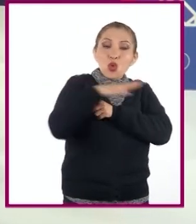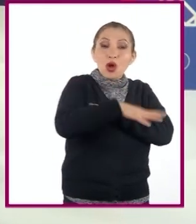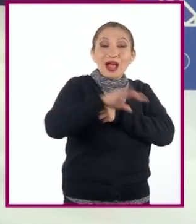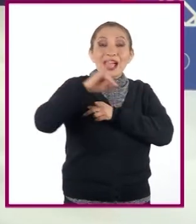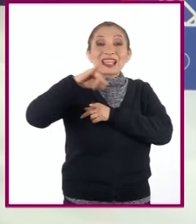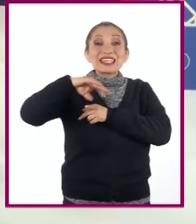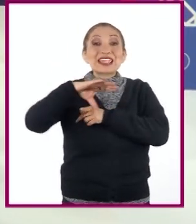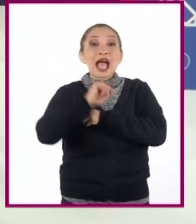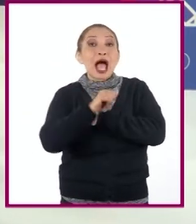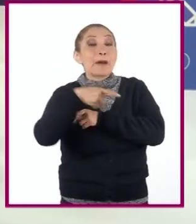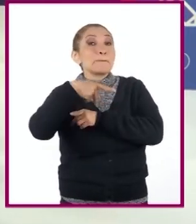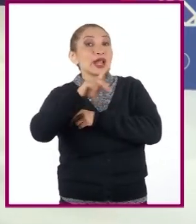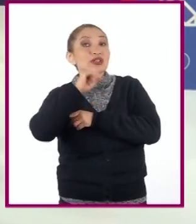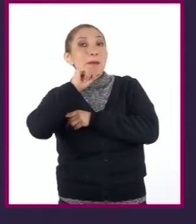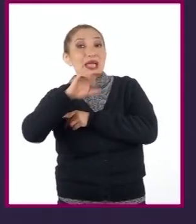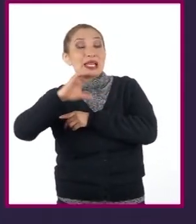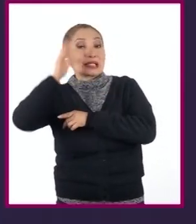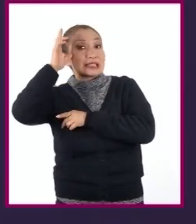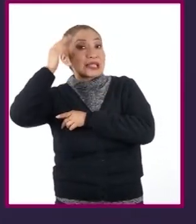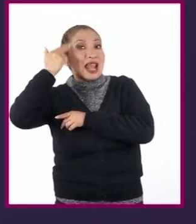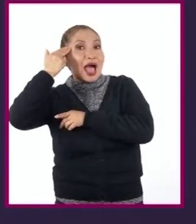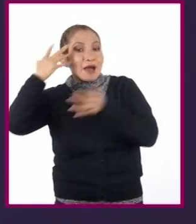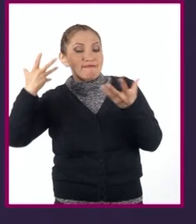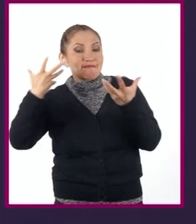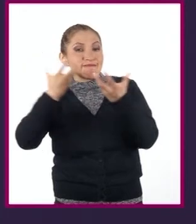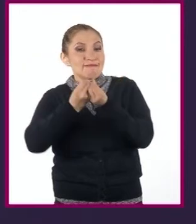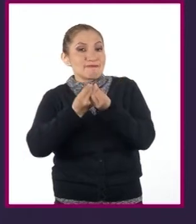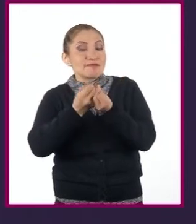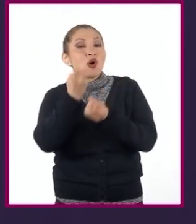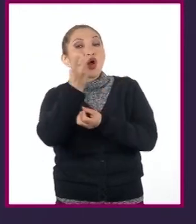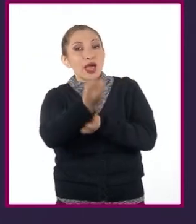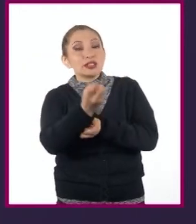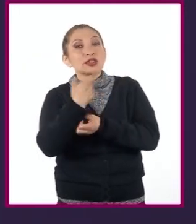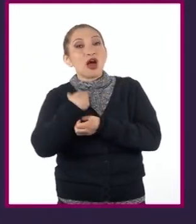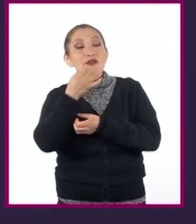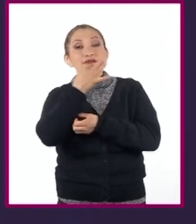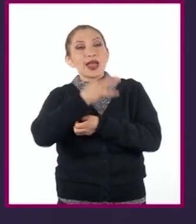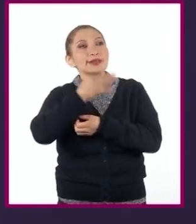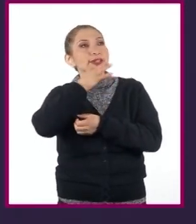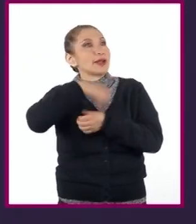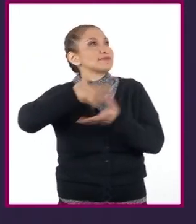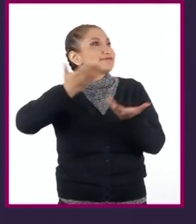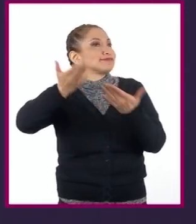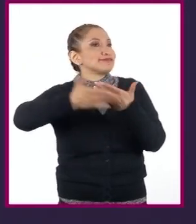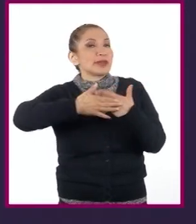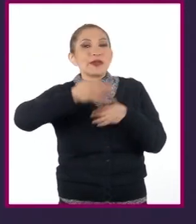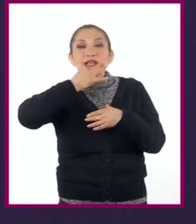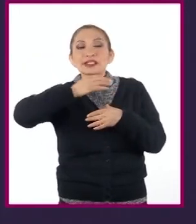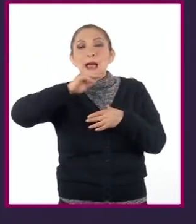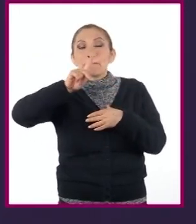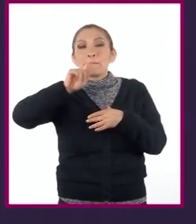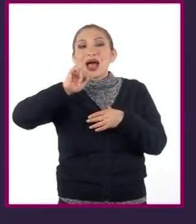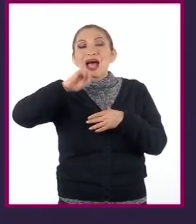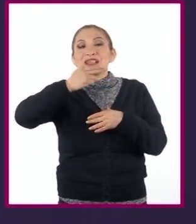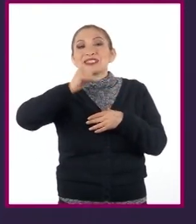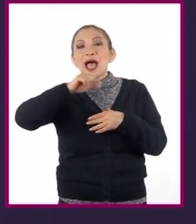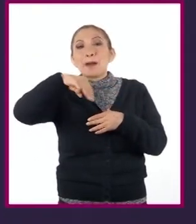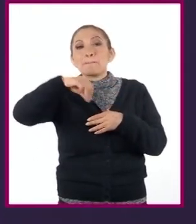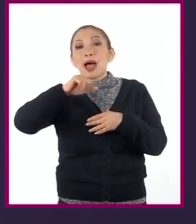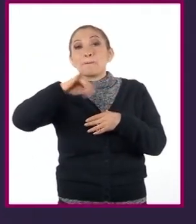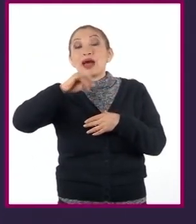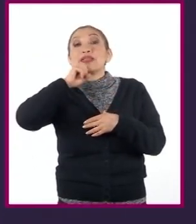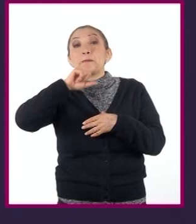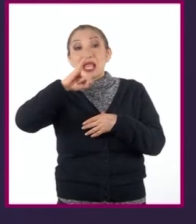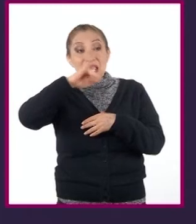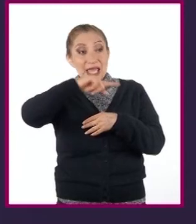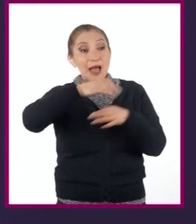inca, pero también de la china. Asimismo, celebran festividades como la fiesta de la Pachamama, también de origen